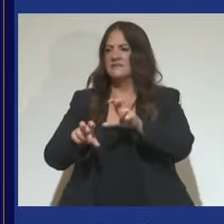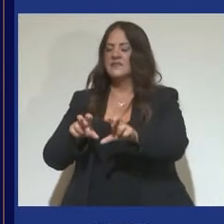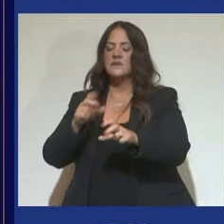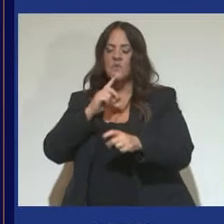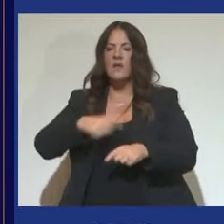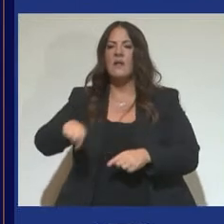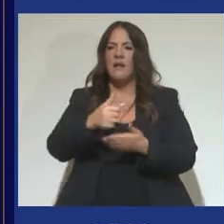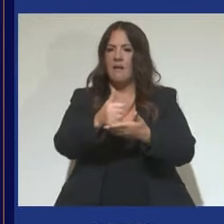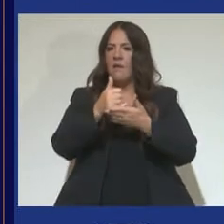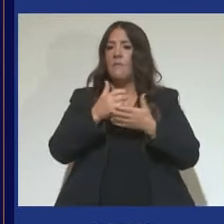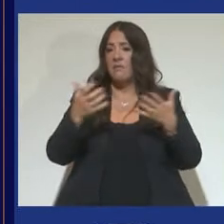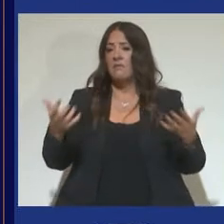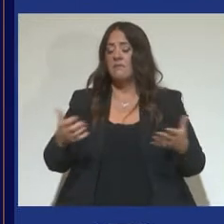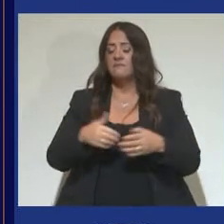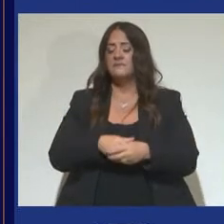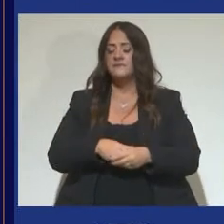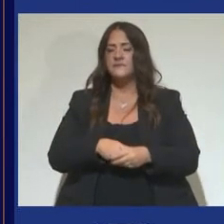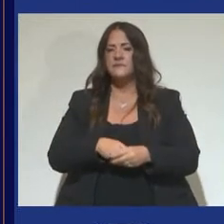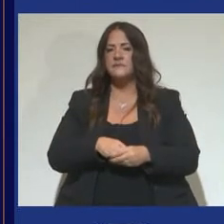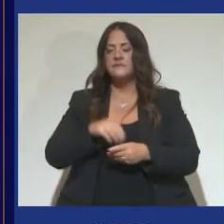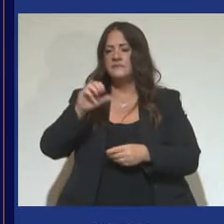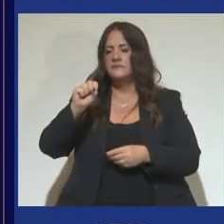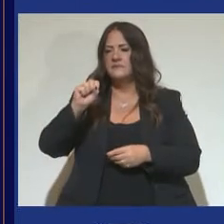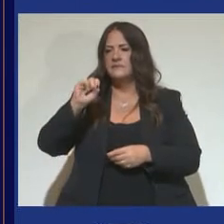invirtiendo dinero real en este espacio